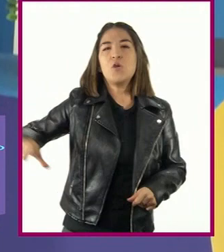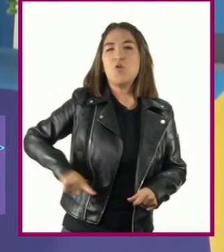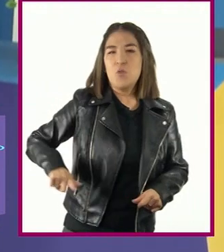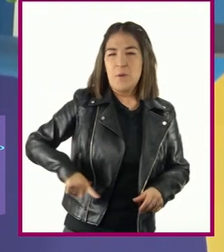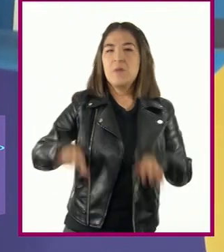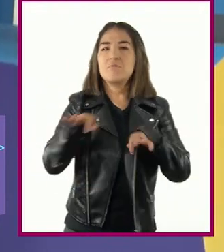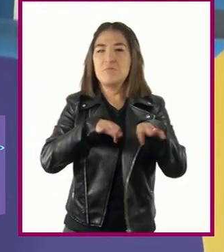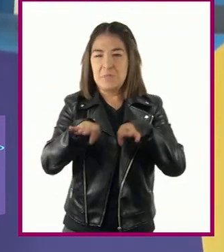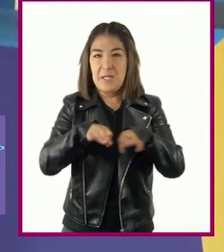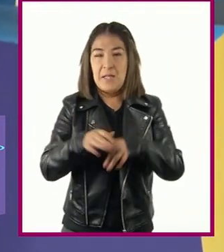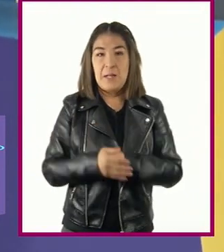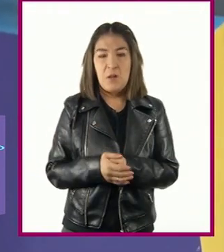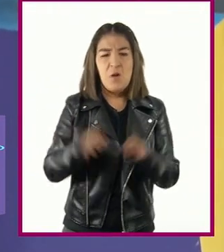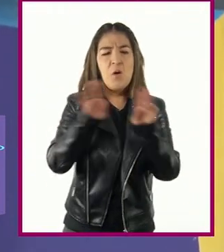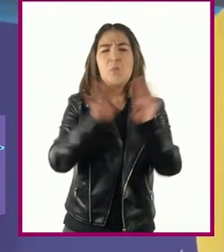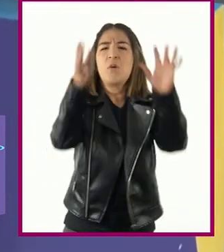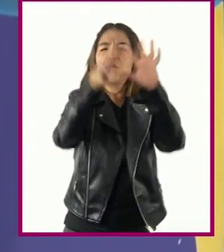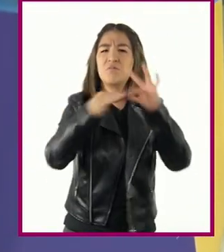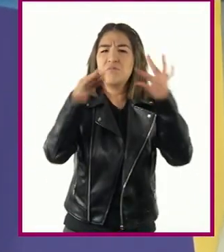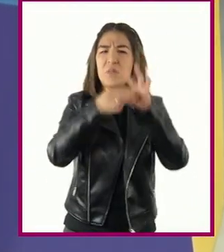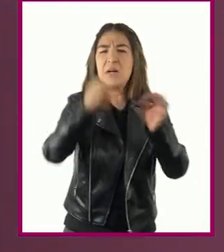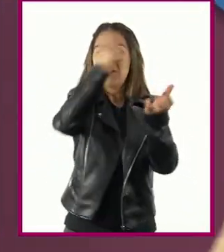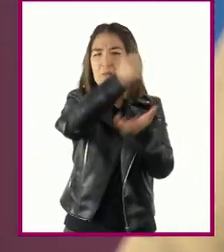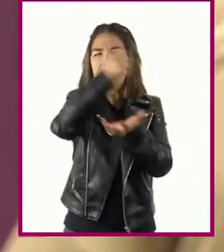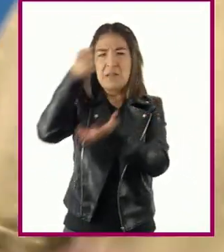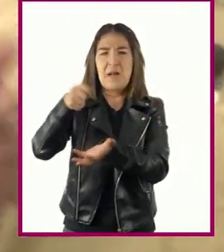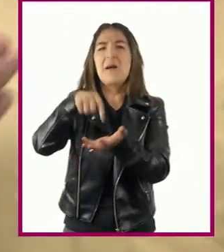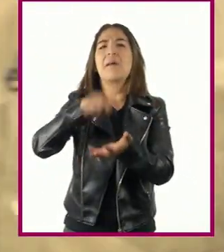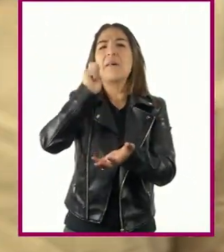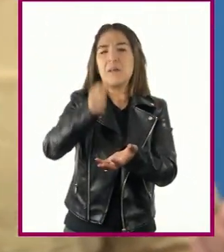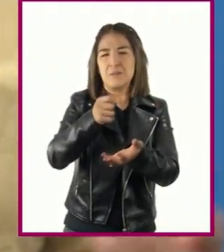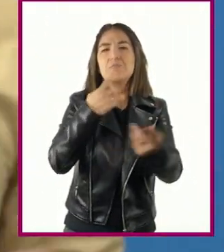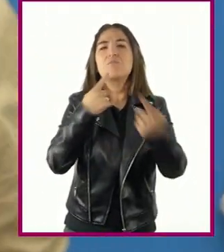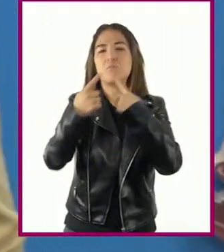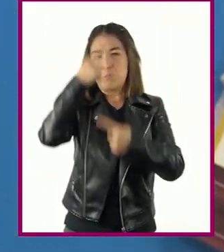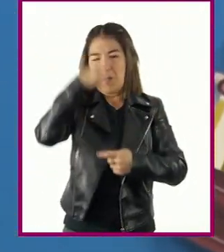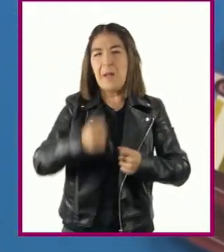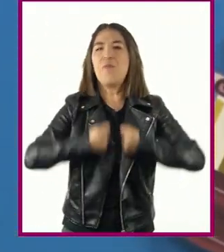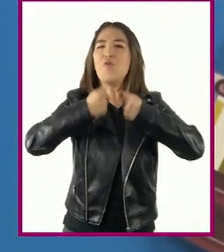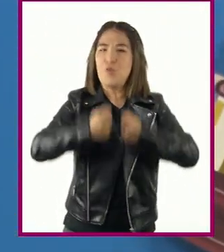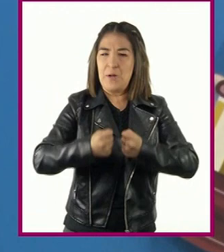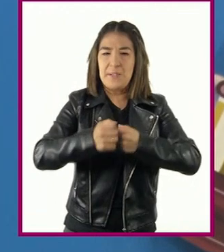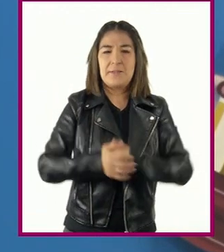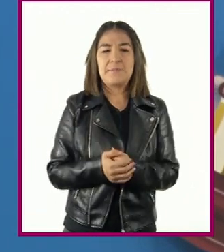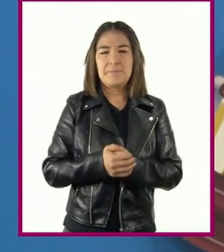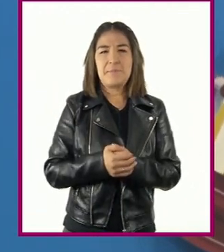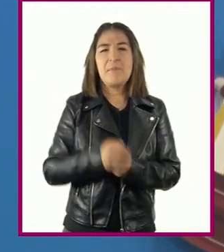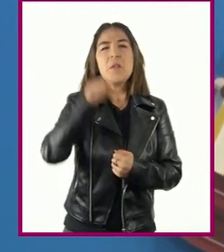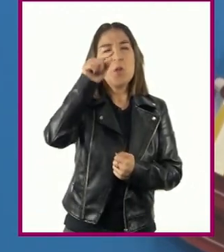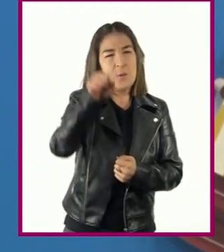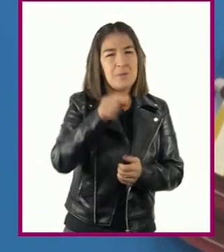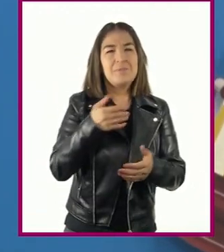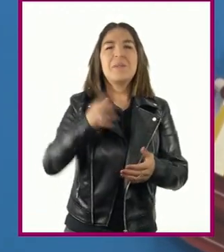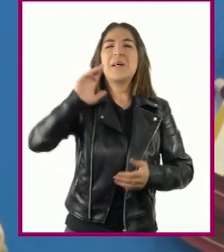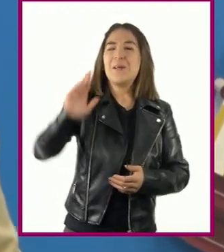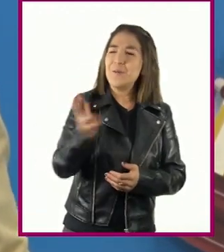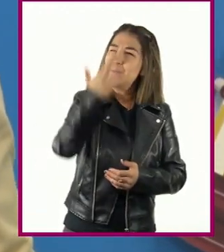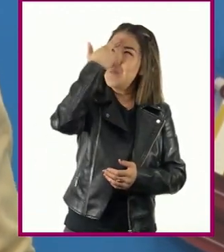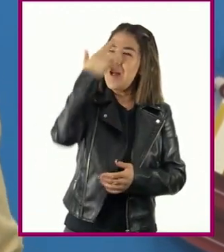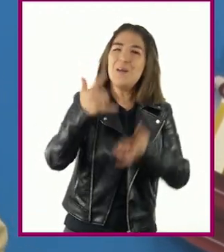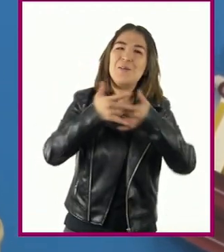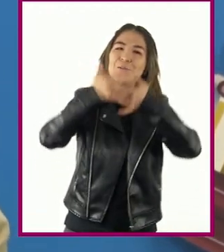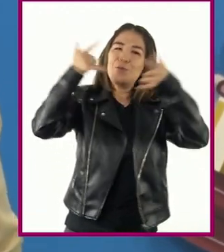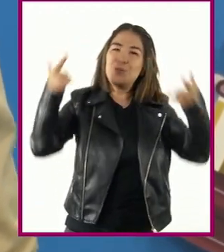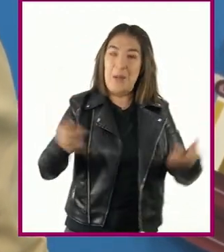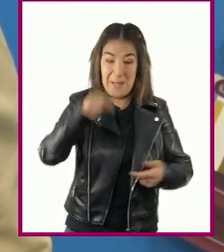que la rendición de cuentas fortalece la democracia. Ahora, si recuerdan un poco sobre la historia del